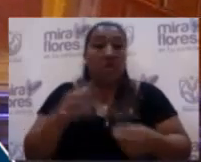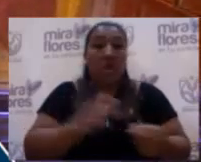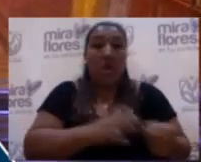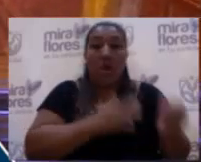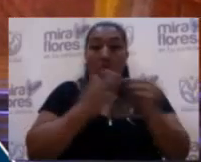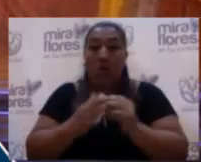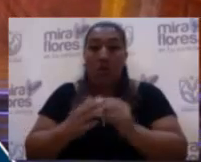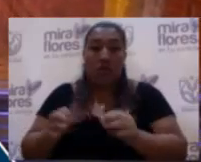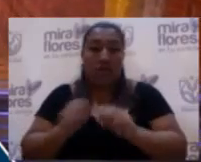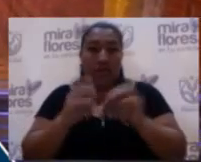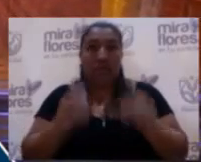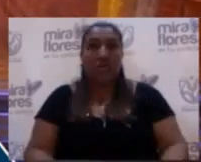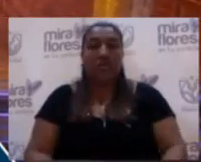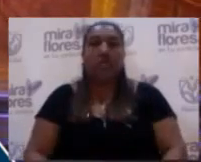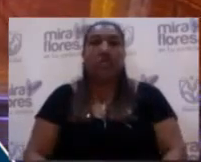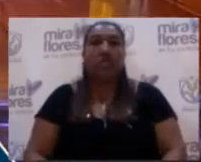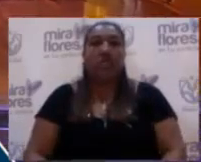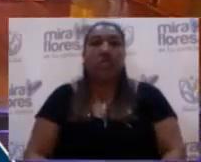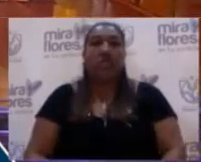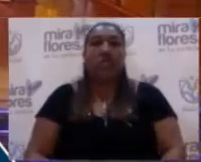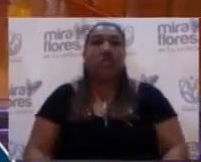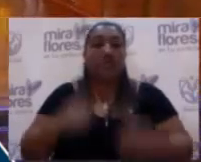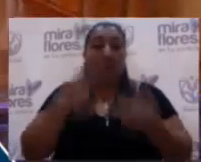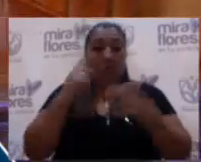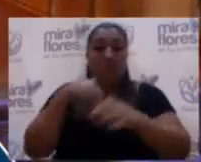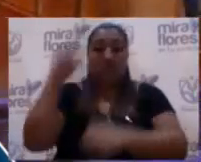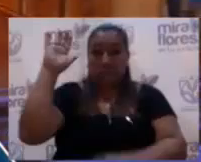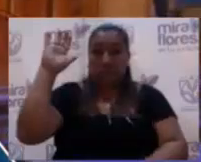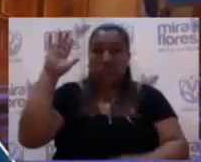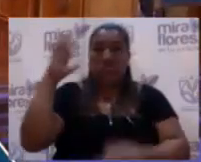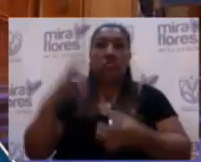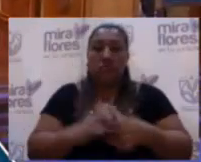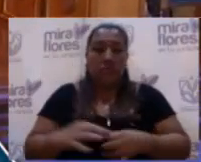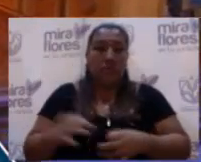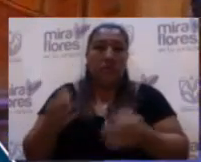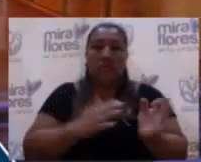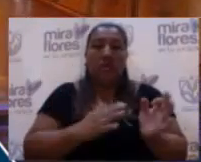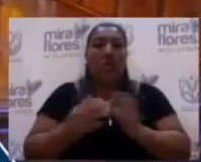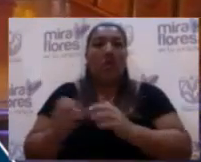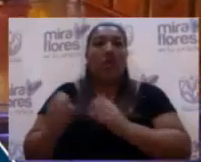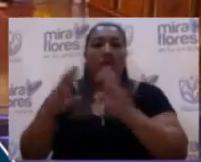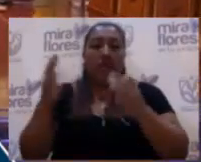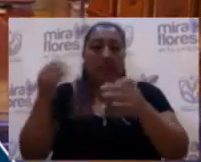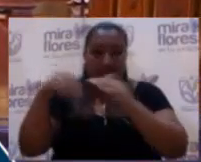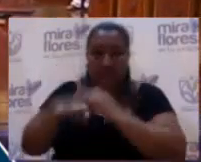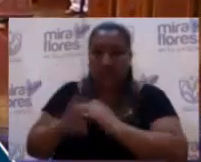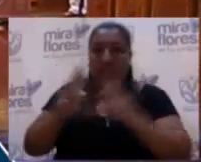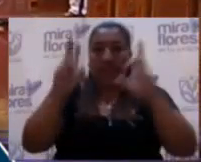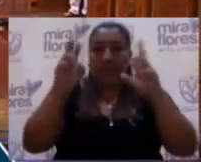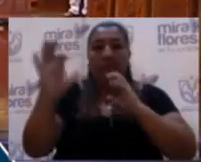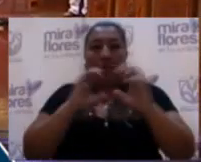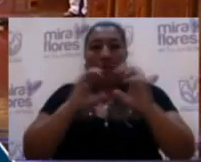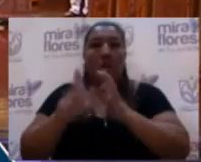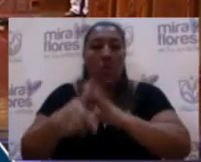del día, si no se pesa la señal de conformidad, por unanimidad pasa a la orden del día.